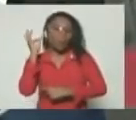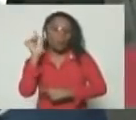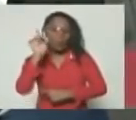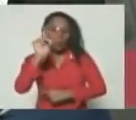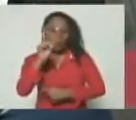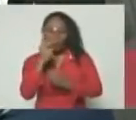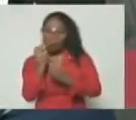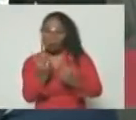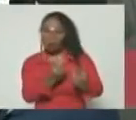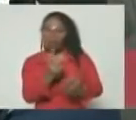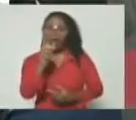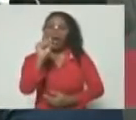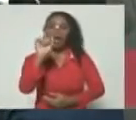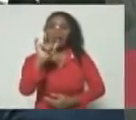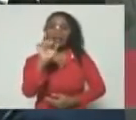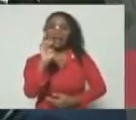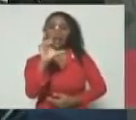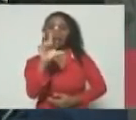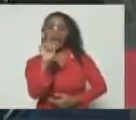Tamayo, bienvenida.